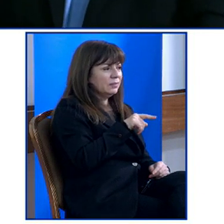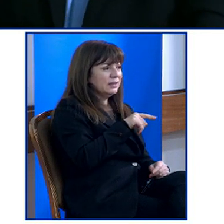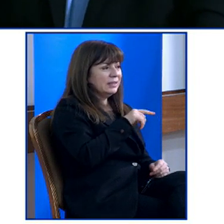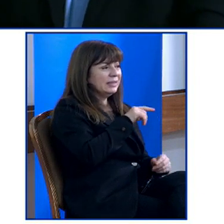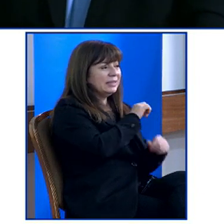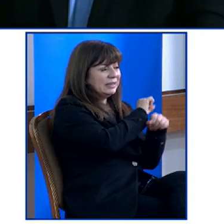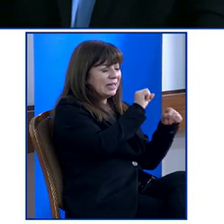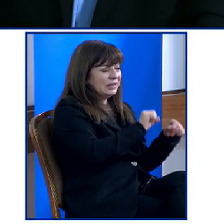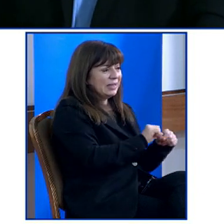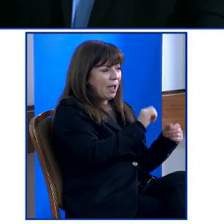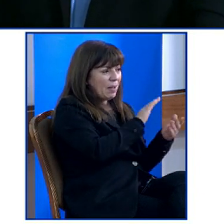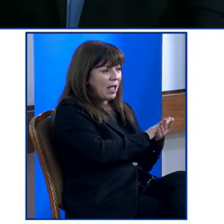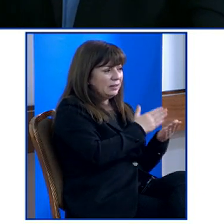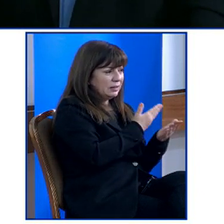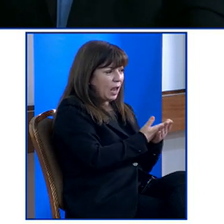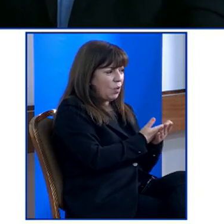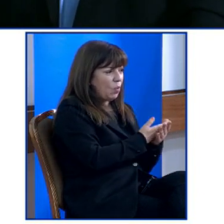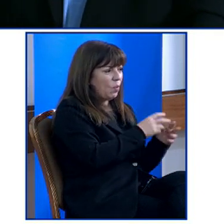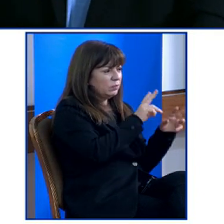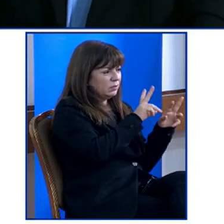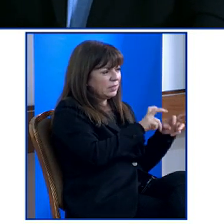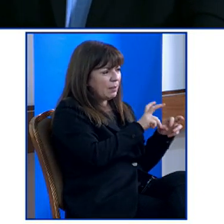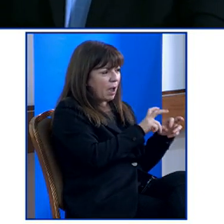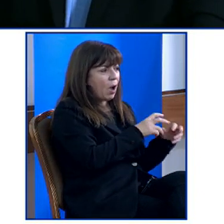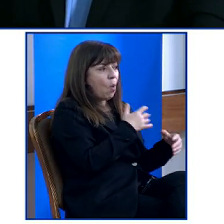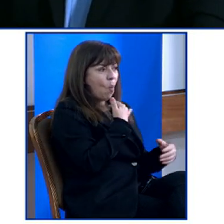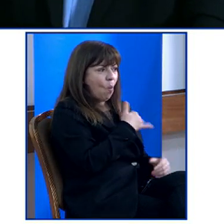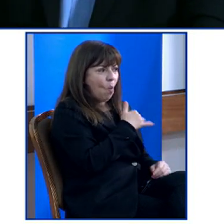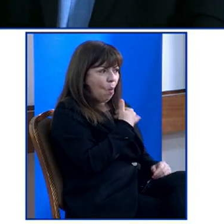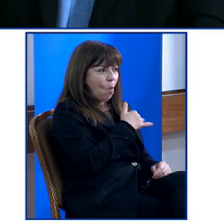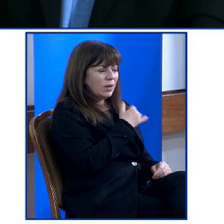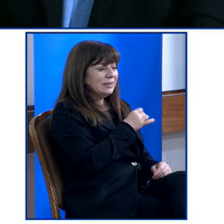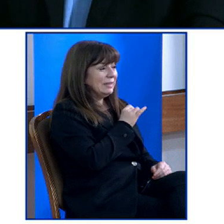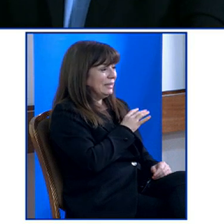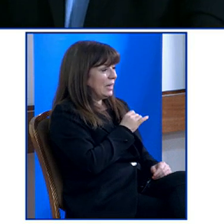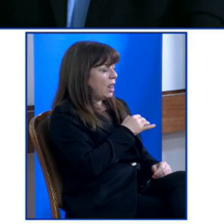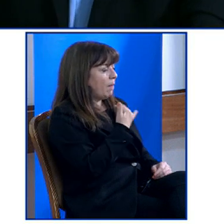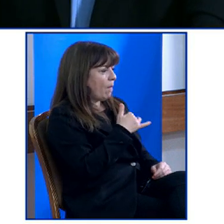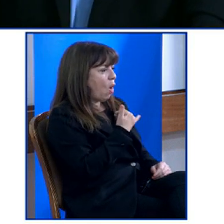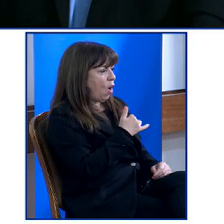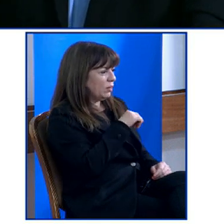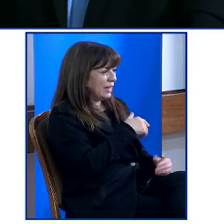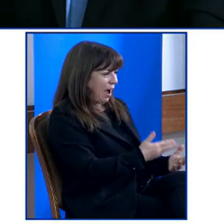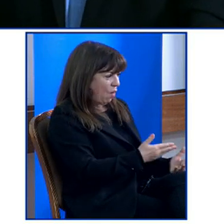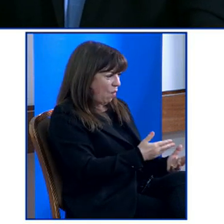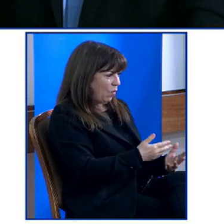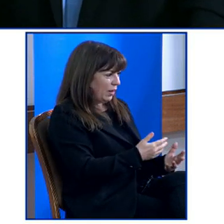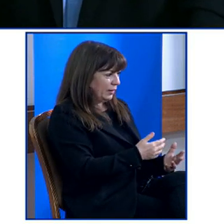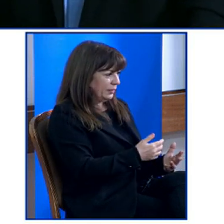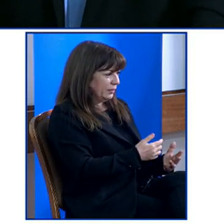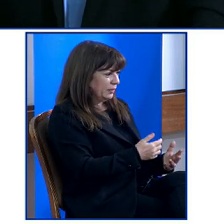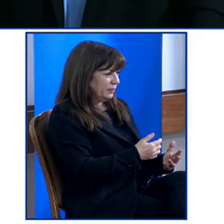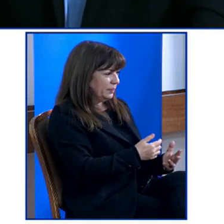tema bastante candente en Chile en este momento,